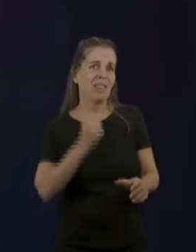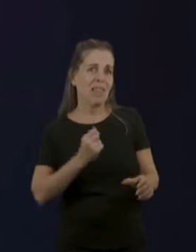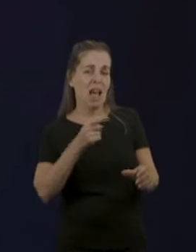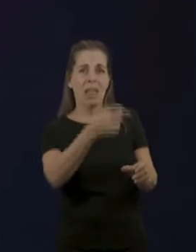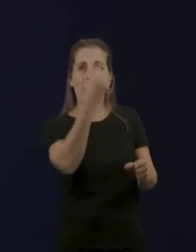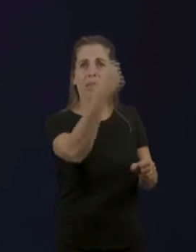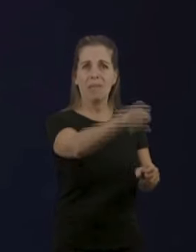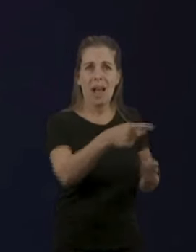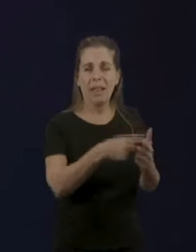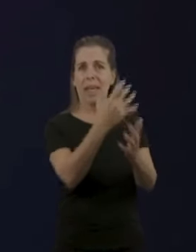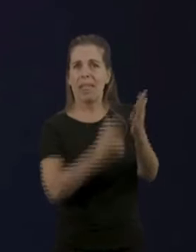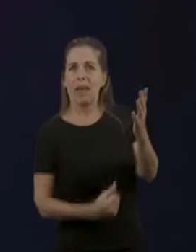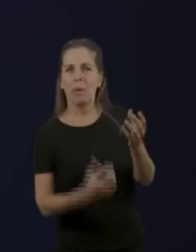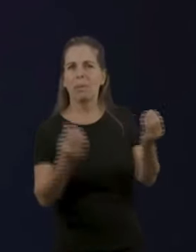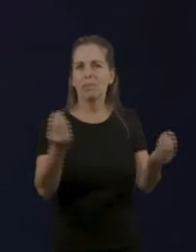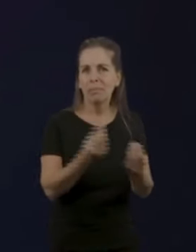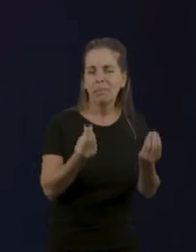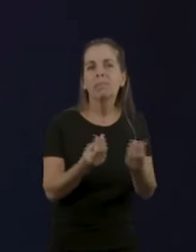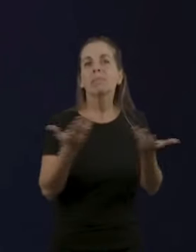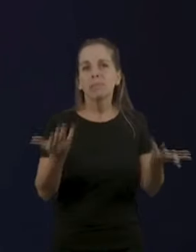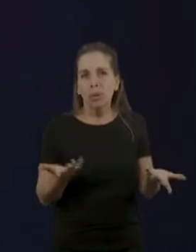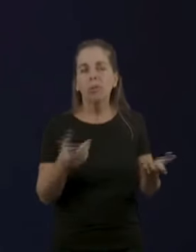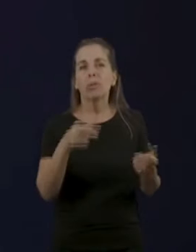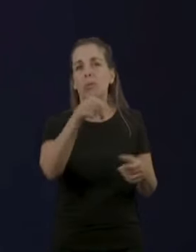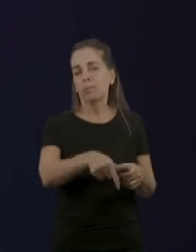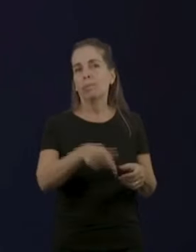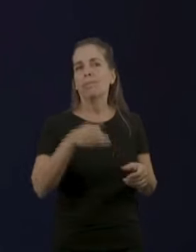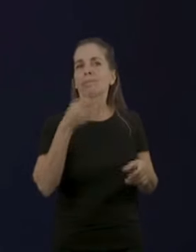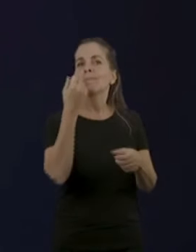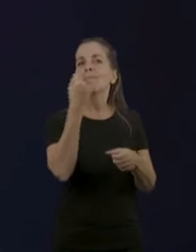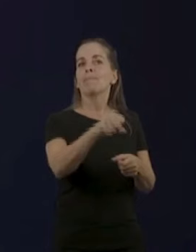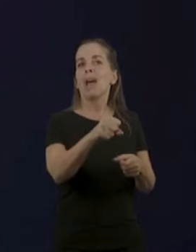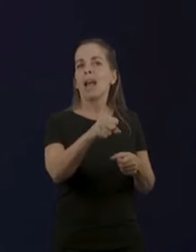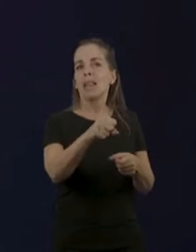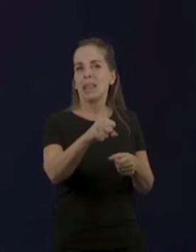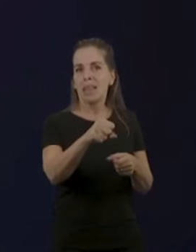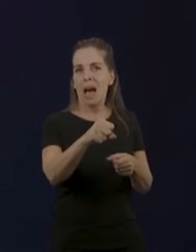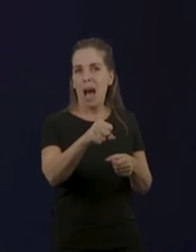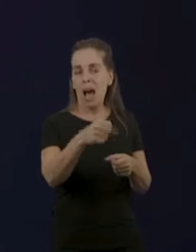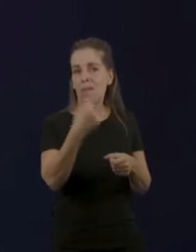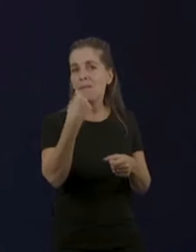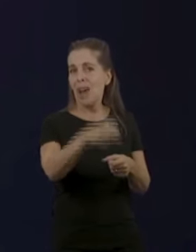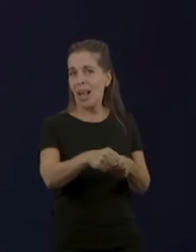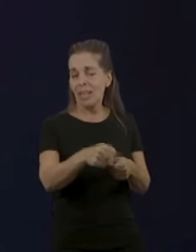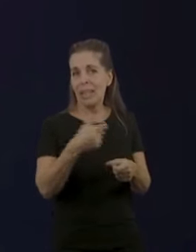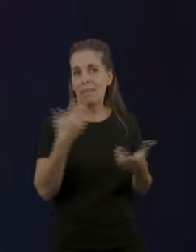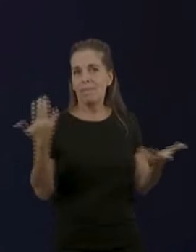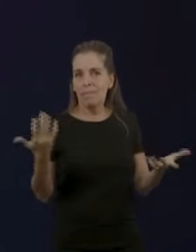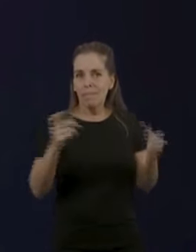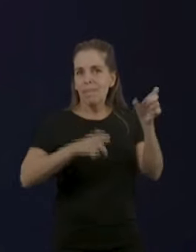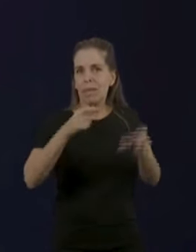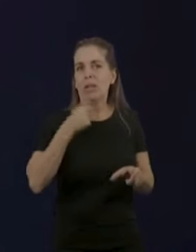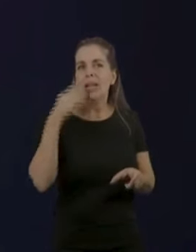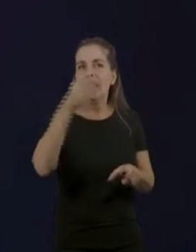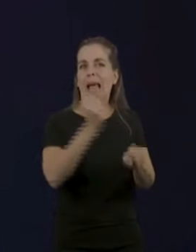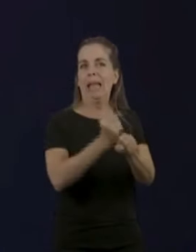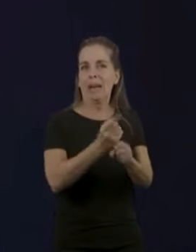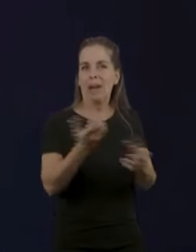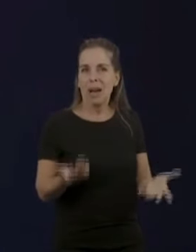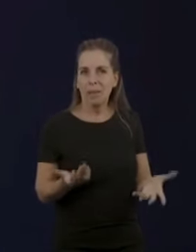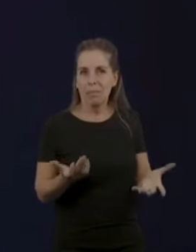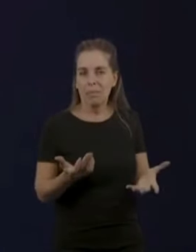vive el día a día y que dependía de hoy eh dependía de poder salir a trabajar hoy precisamente para poder comer